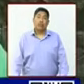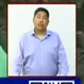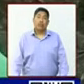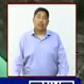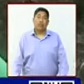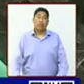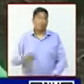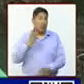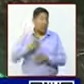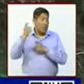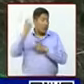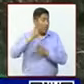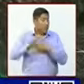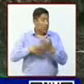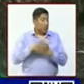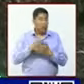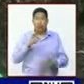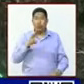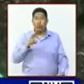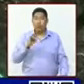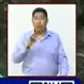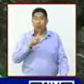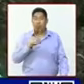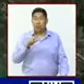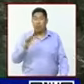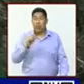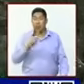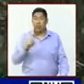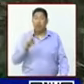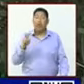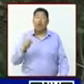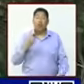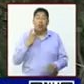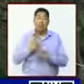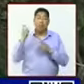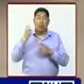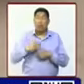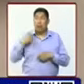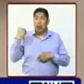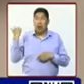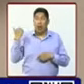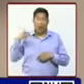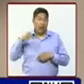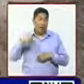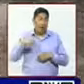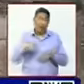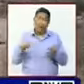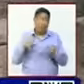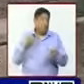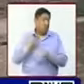Nos afecta porque todo Villazón vivimos de esto, así que como tanto la Quiaca como tanto Villazón.